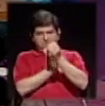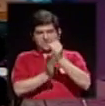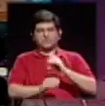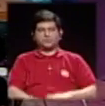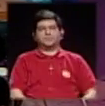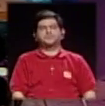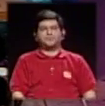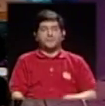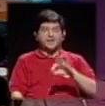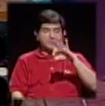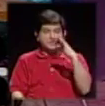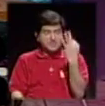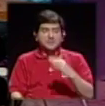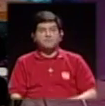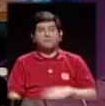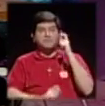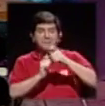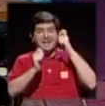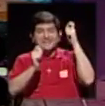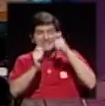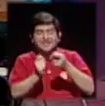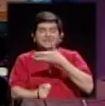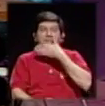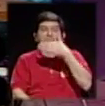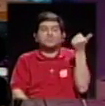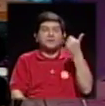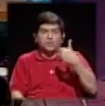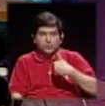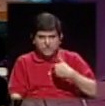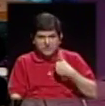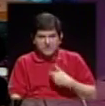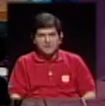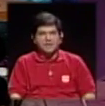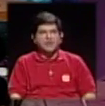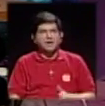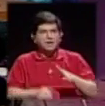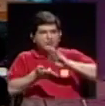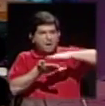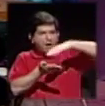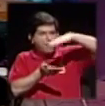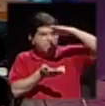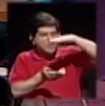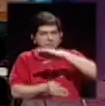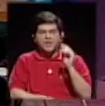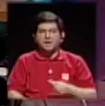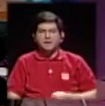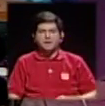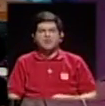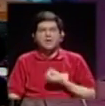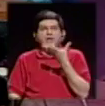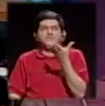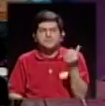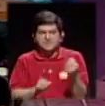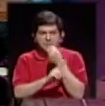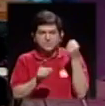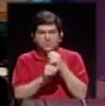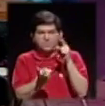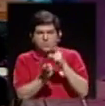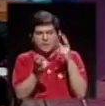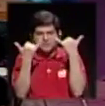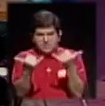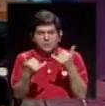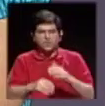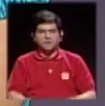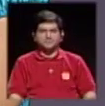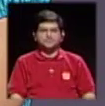todavía para que podamos precisar de mejor manera cómo se está incrementando y cómo se está expresando esta violencia sexual